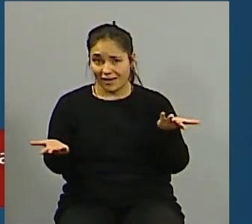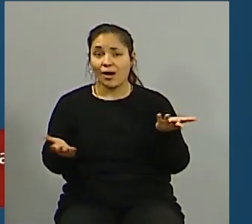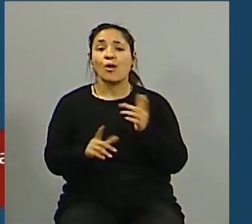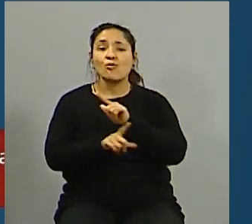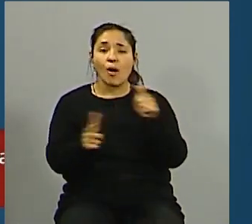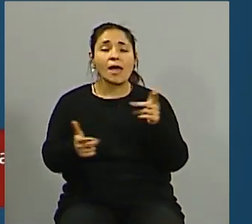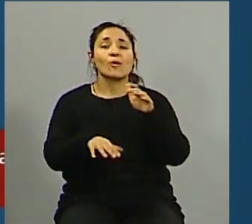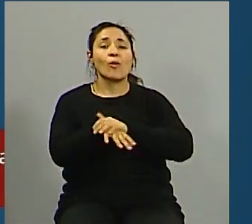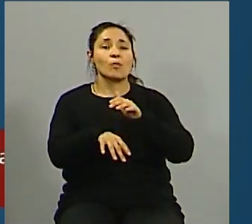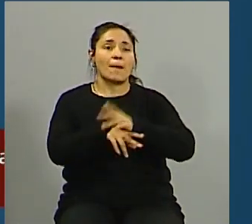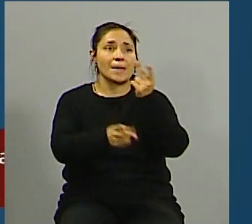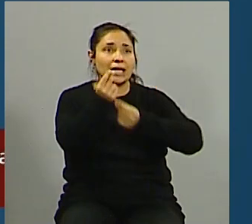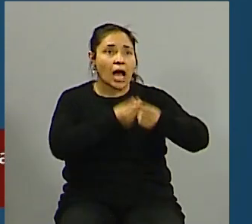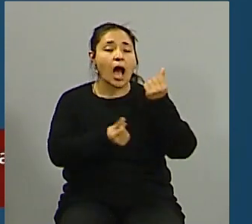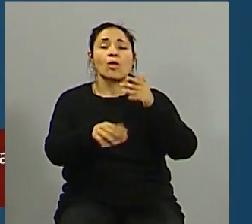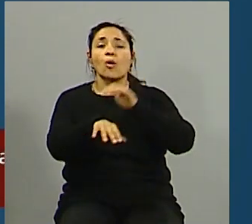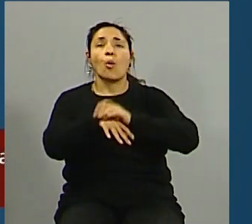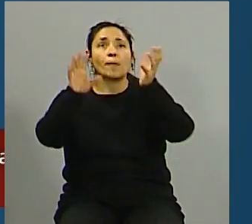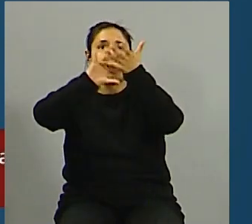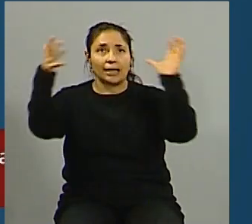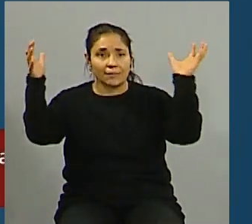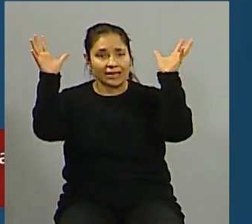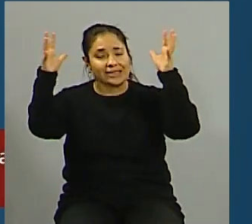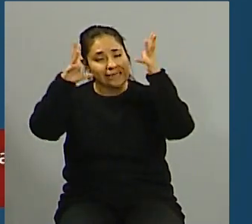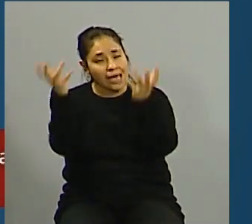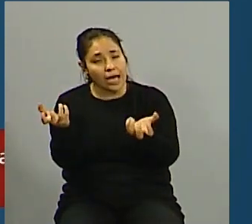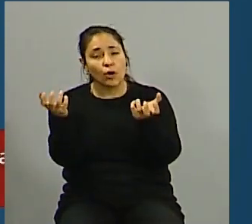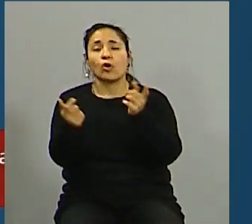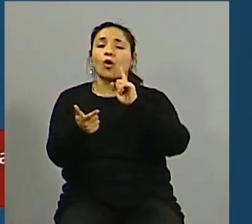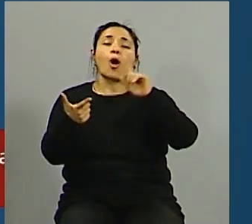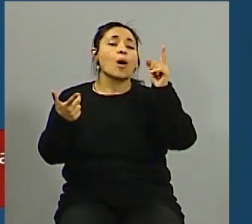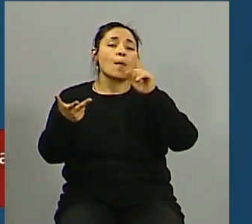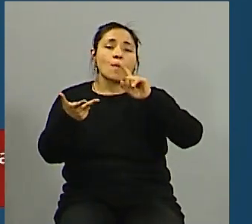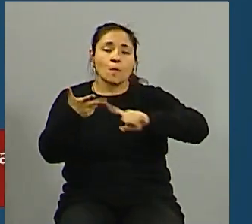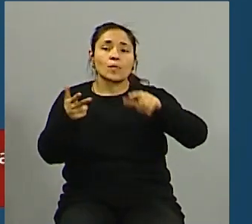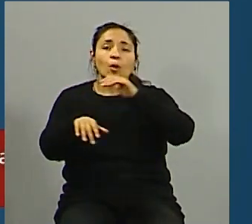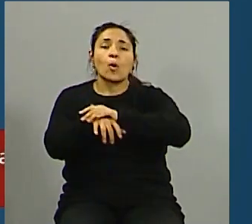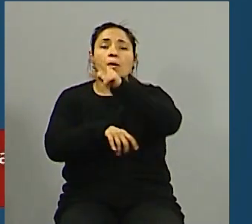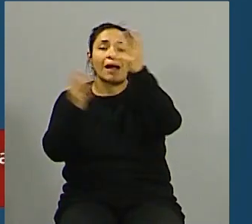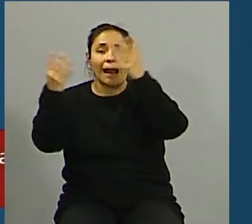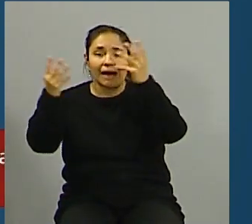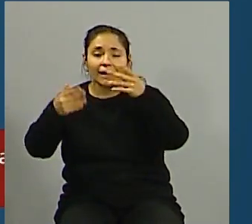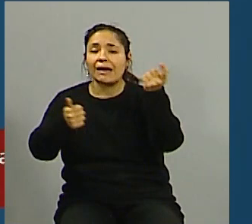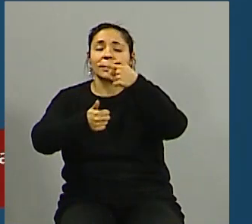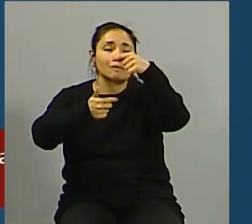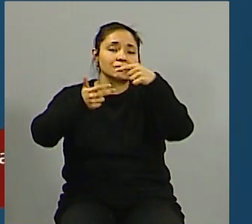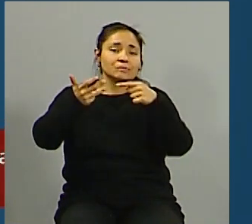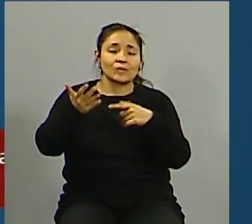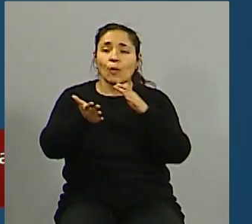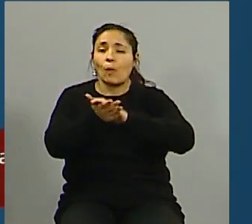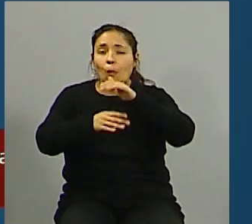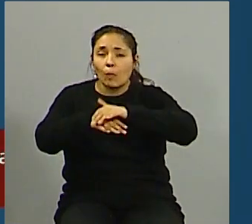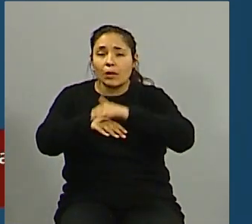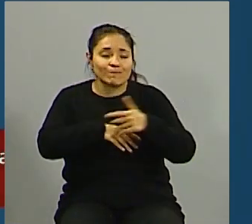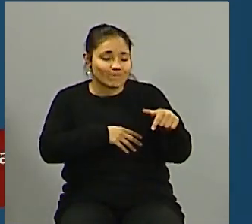tienen que ver con la sequía, que nos ha disminuido el ingreso neto de divisas y por lo